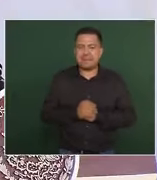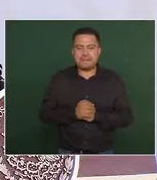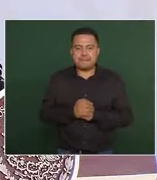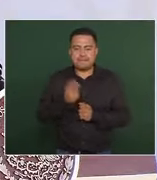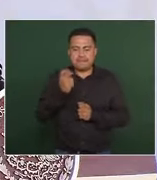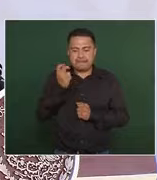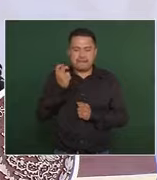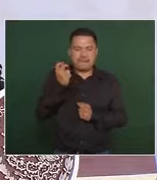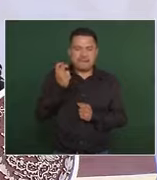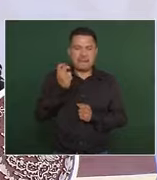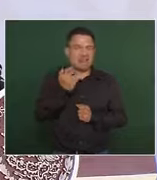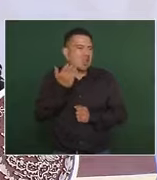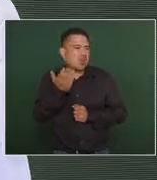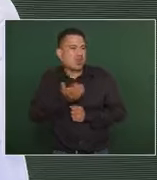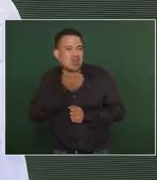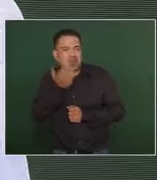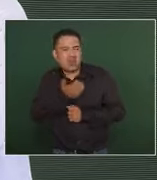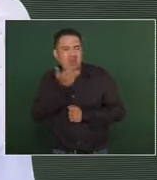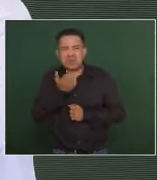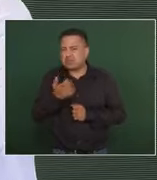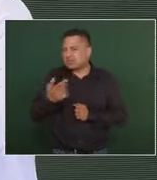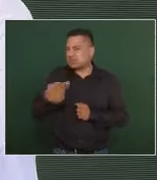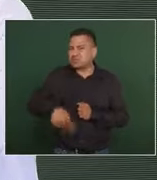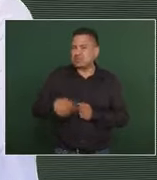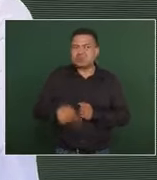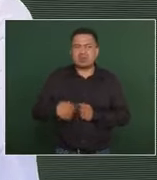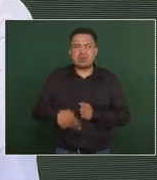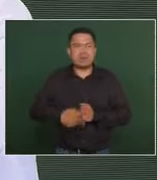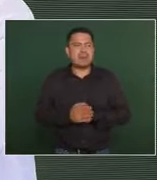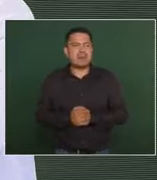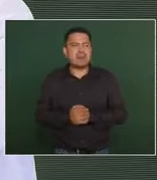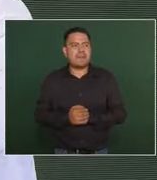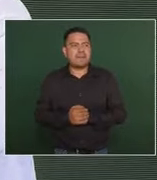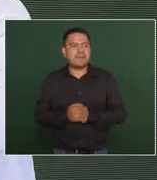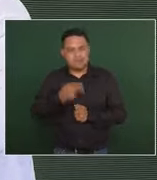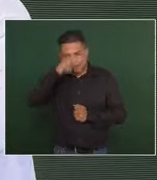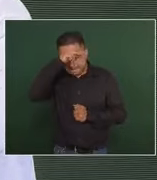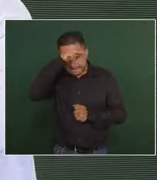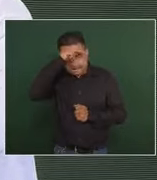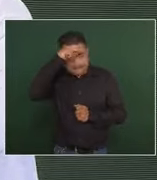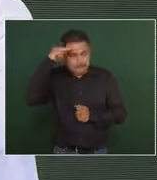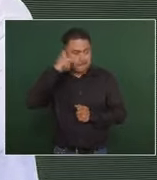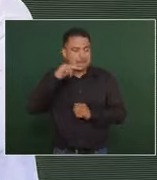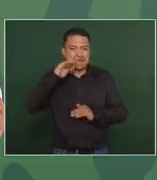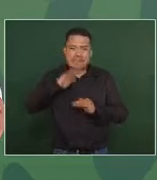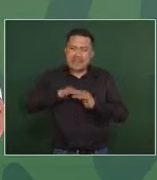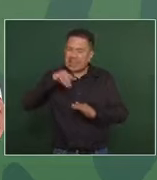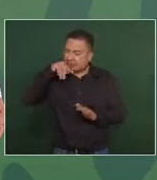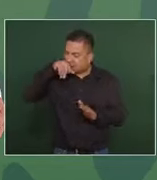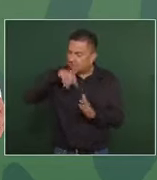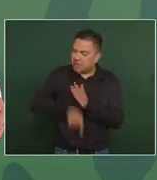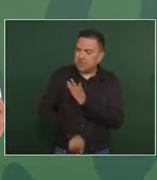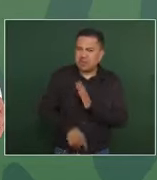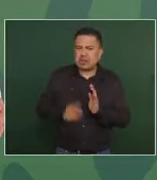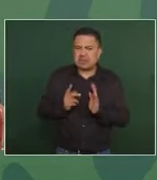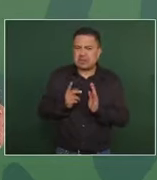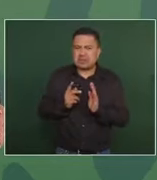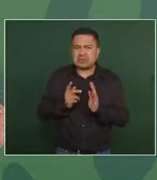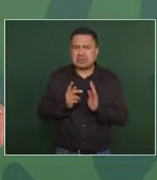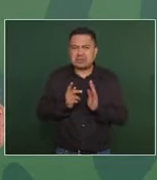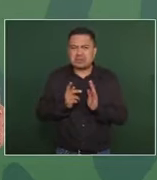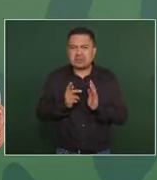Esas costumbres, tradiciones, ese México profundo,